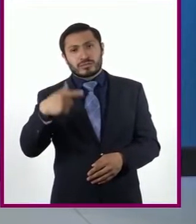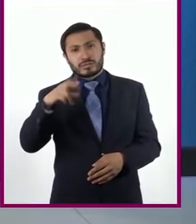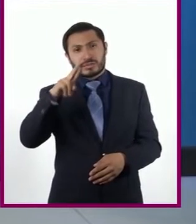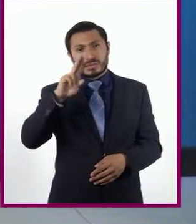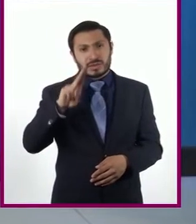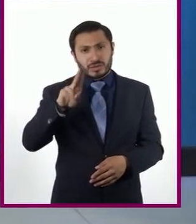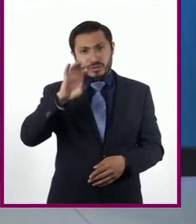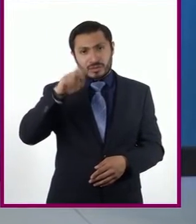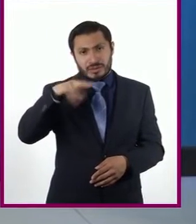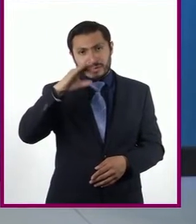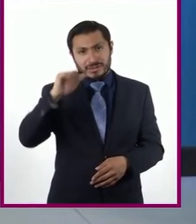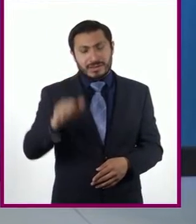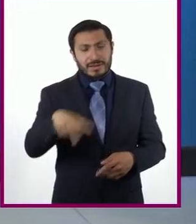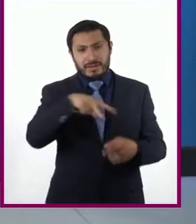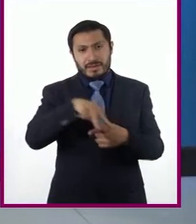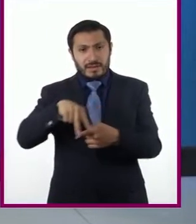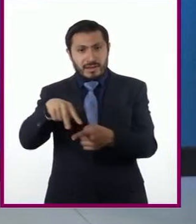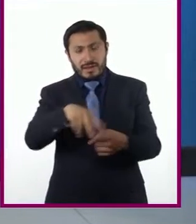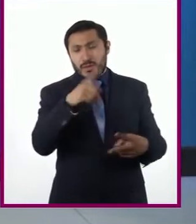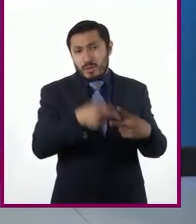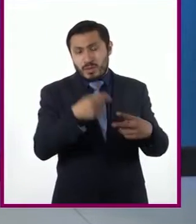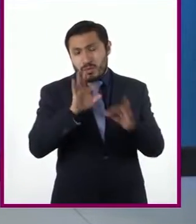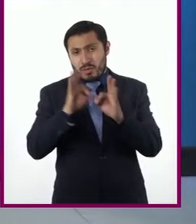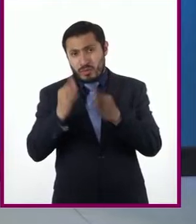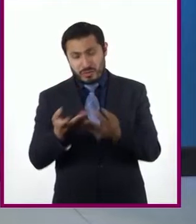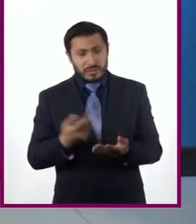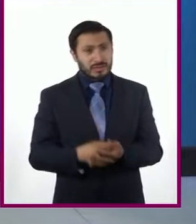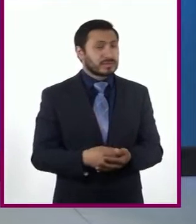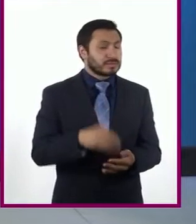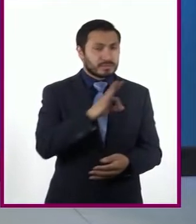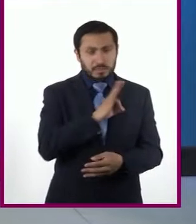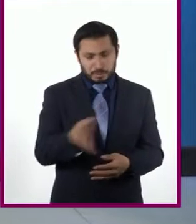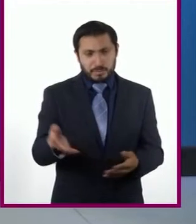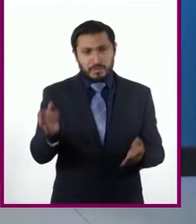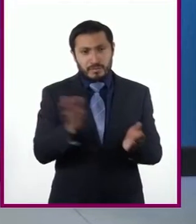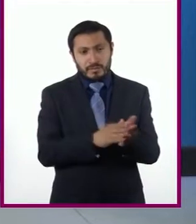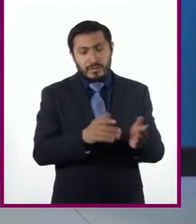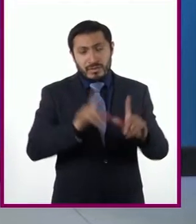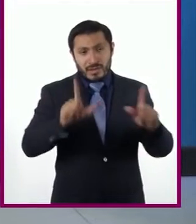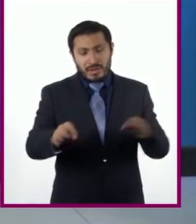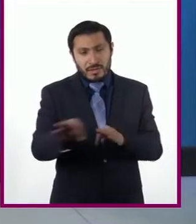triángulos y figuras geométricas. De ser posible, elaboren una tarjeta de